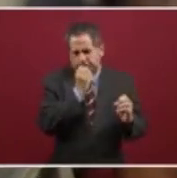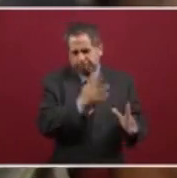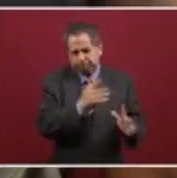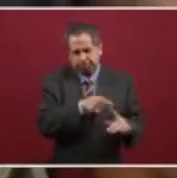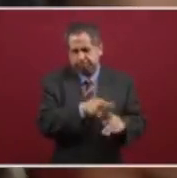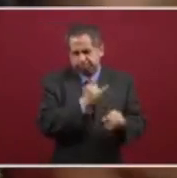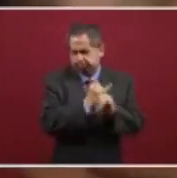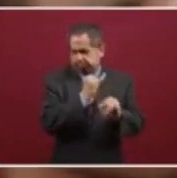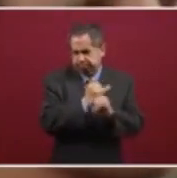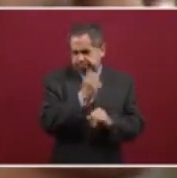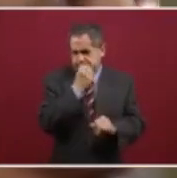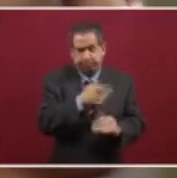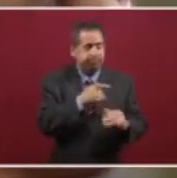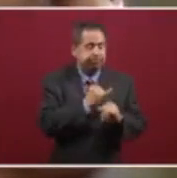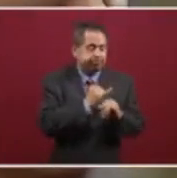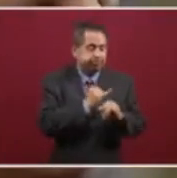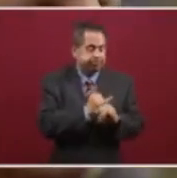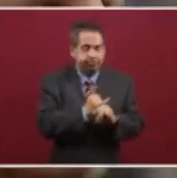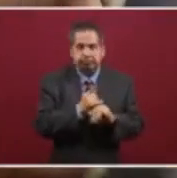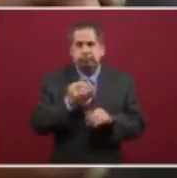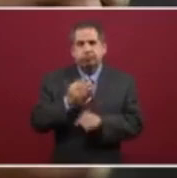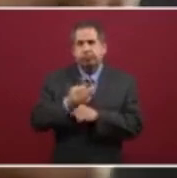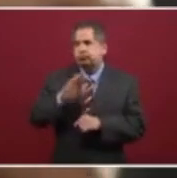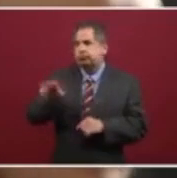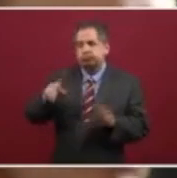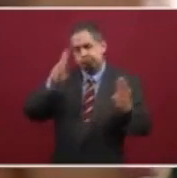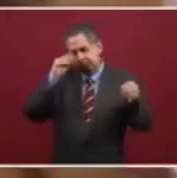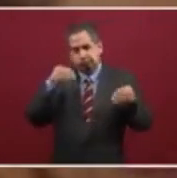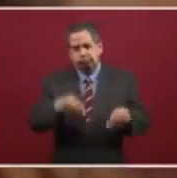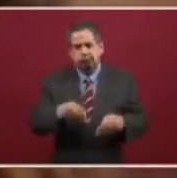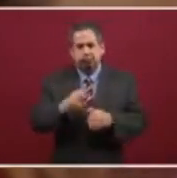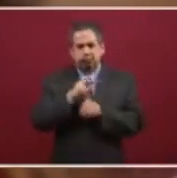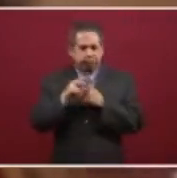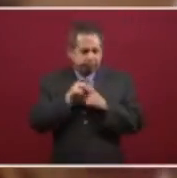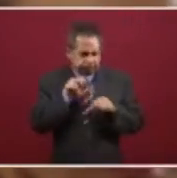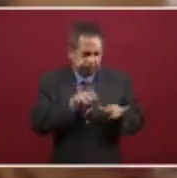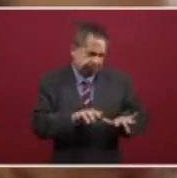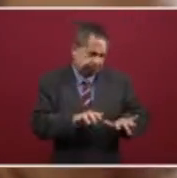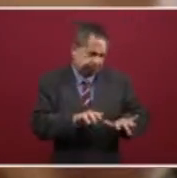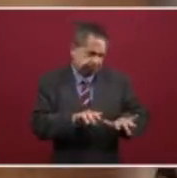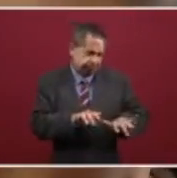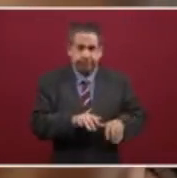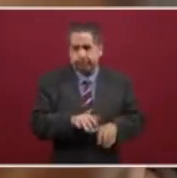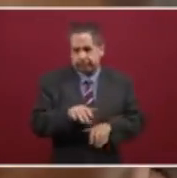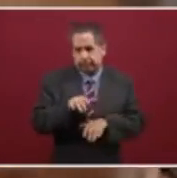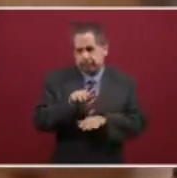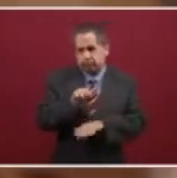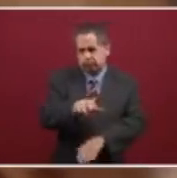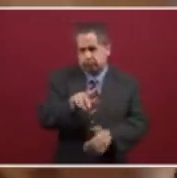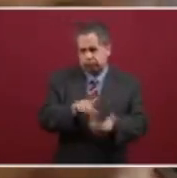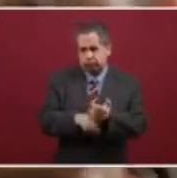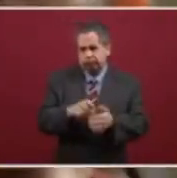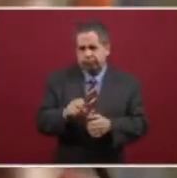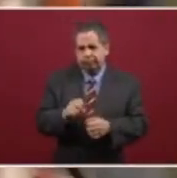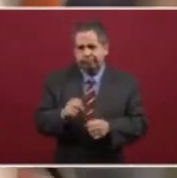de, pues, que nos está ocupando como país, con la